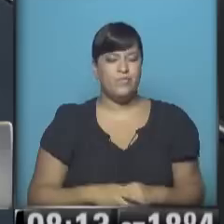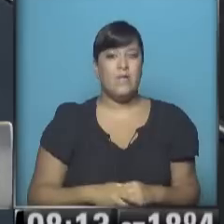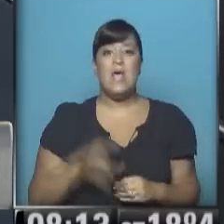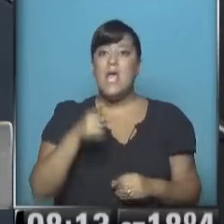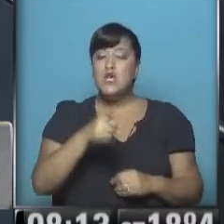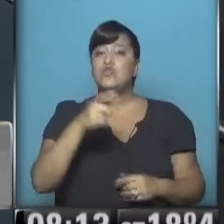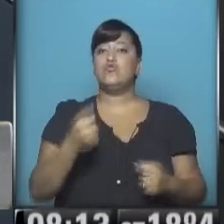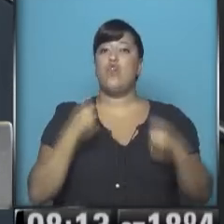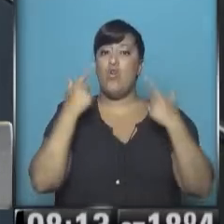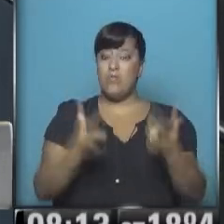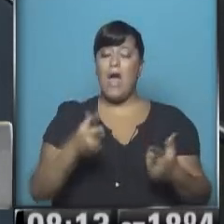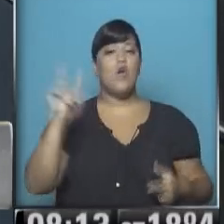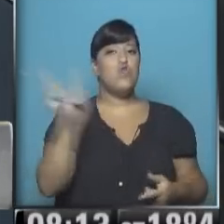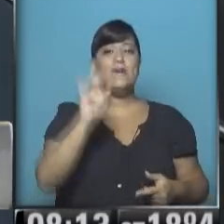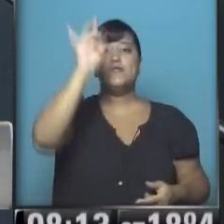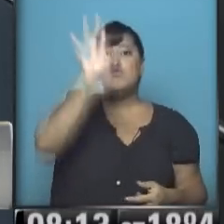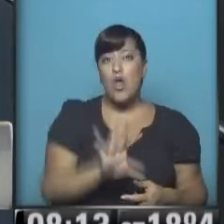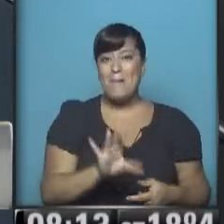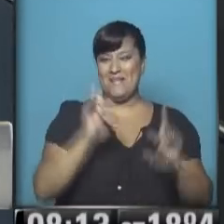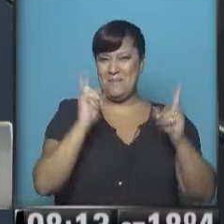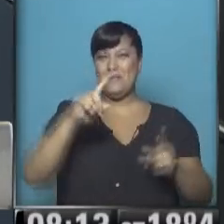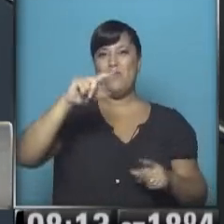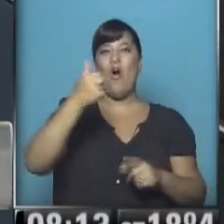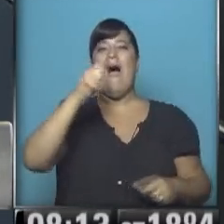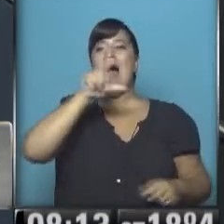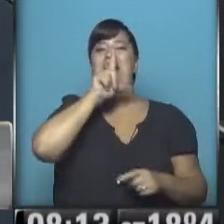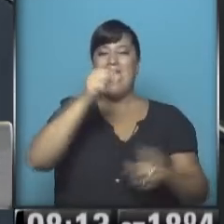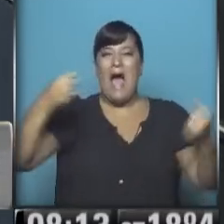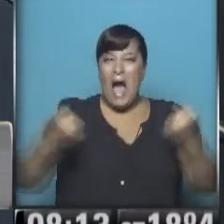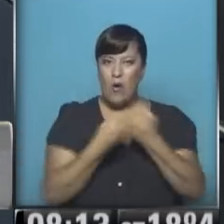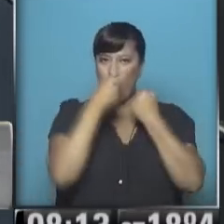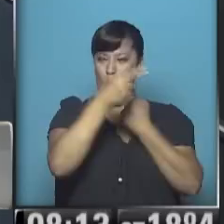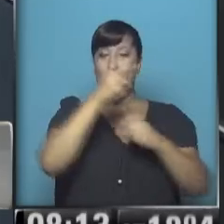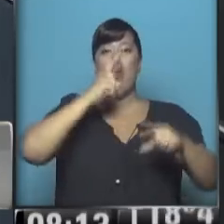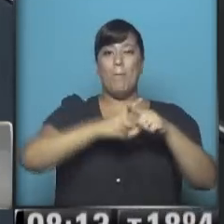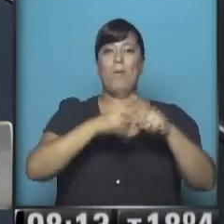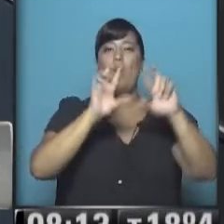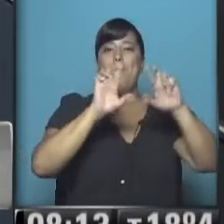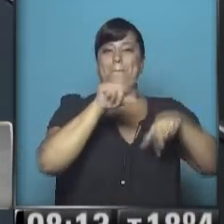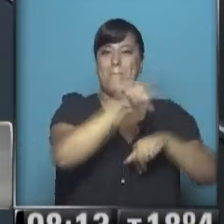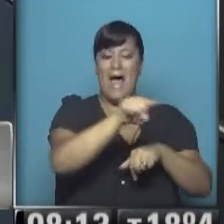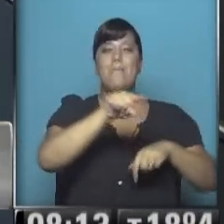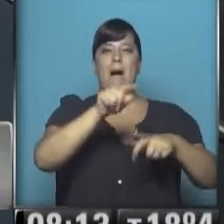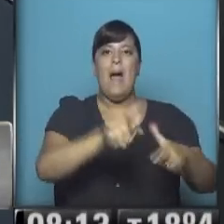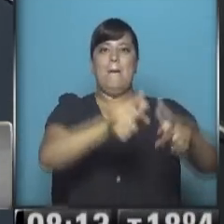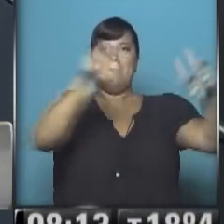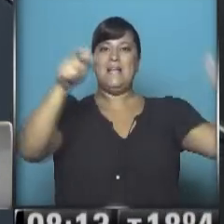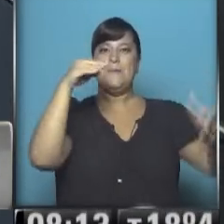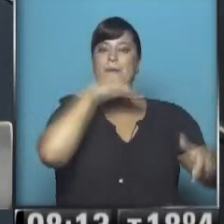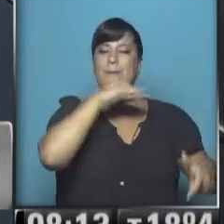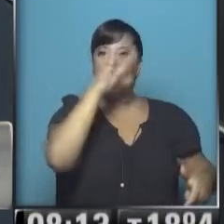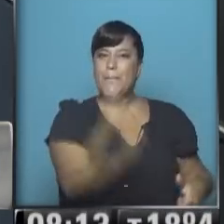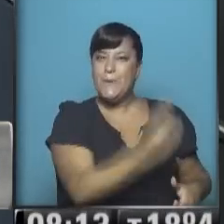significa que no solamente se celebró el acta acuerdo por el programa de expansión de sector vitivinícola con la